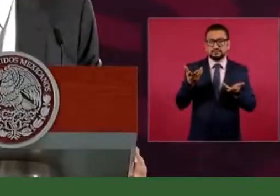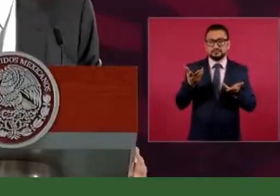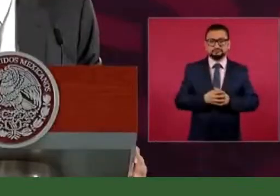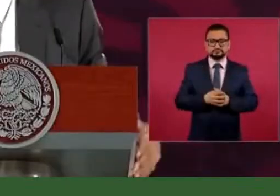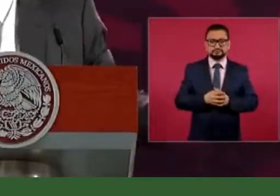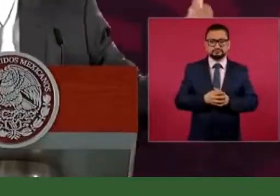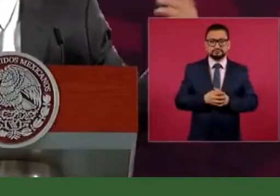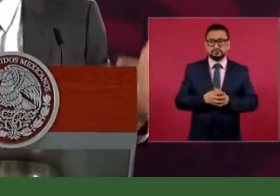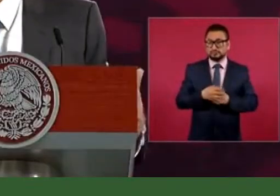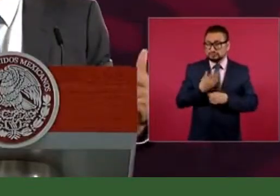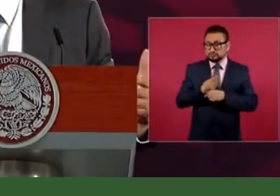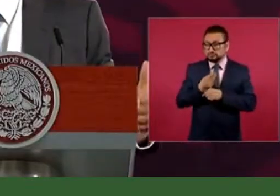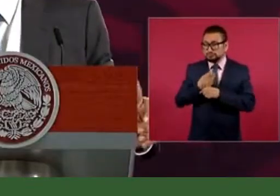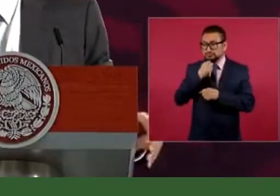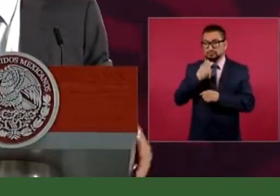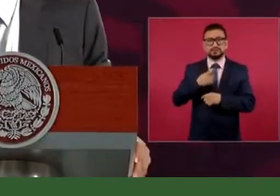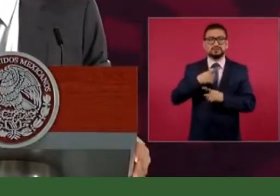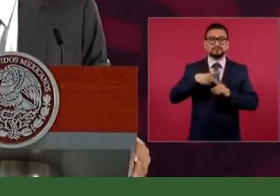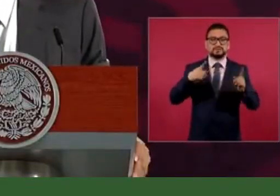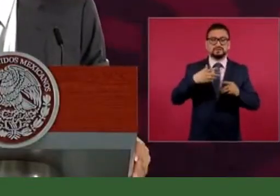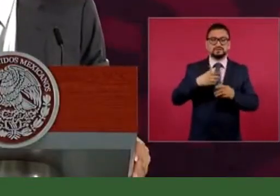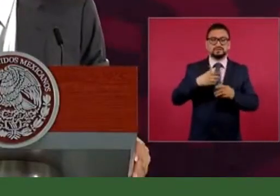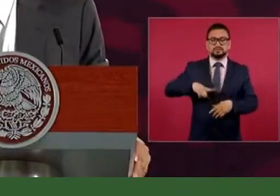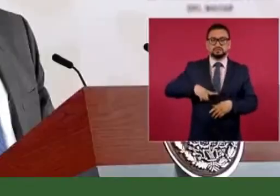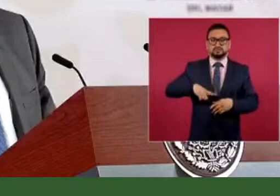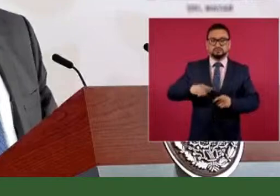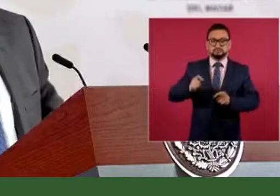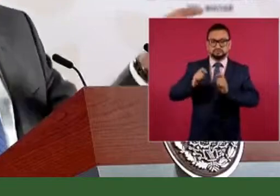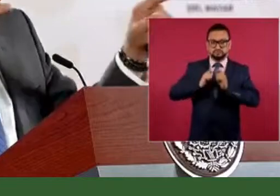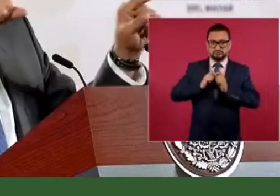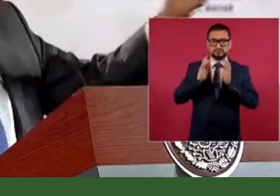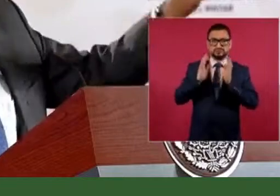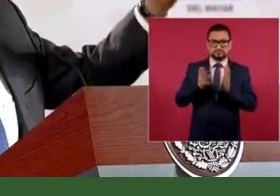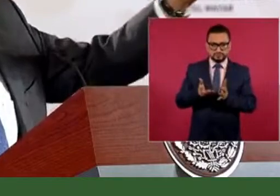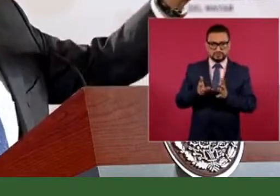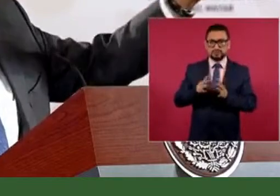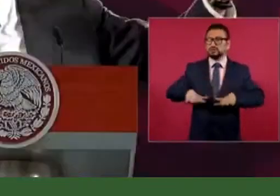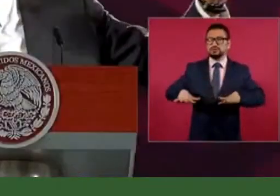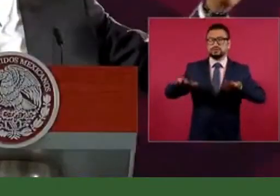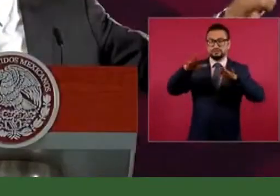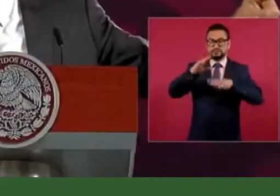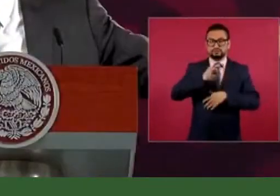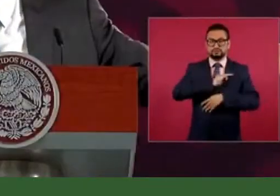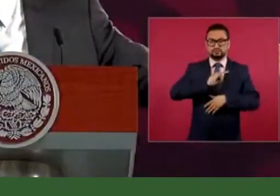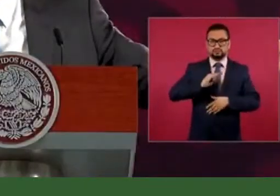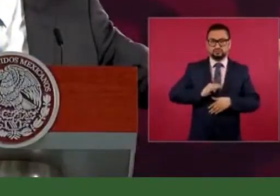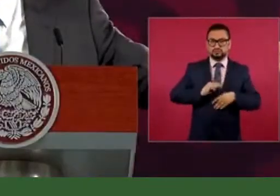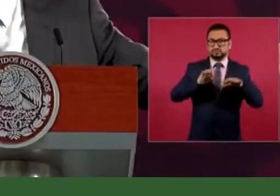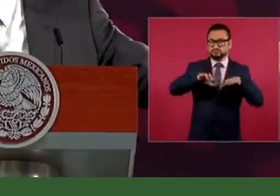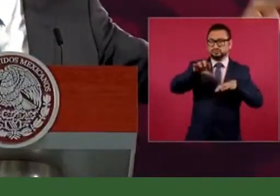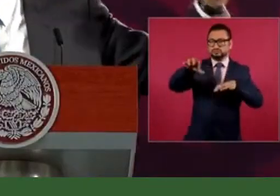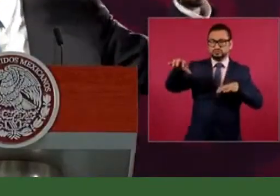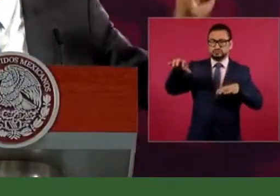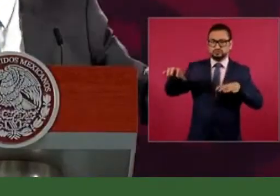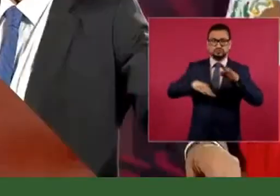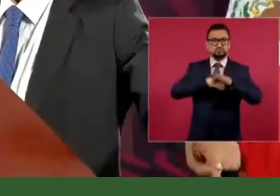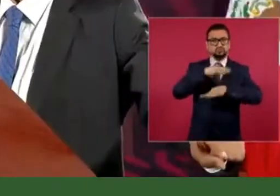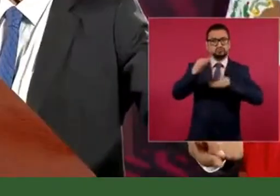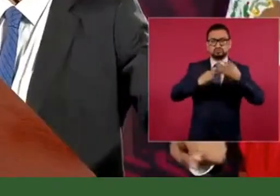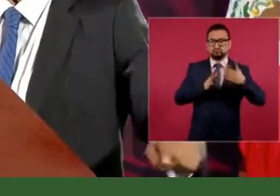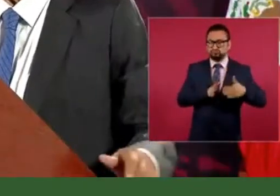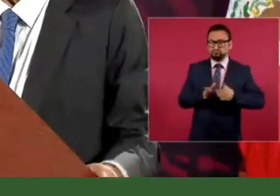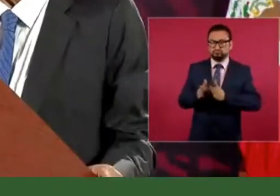Entonces, cuando llegamos al gobierno, dijimos: todas las cabeceras municipales van a tener